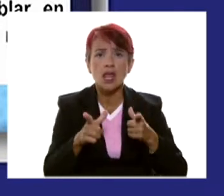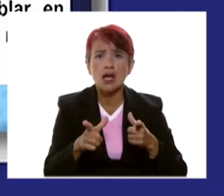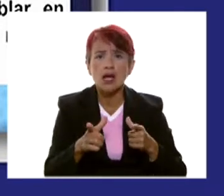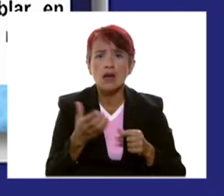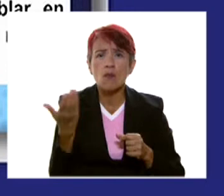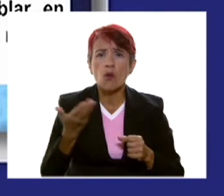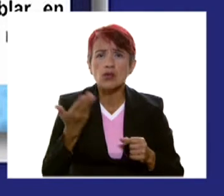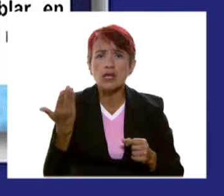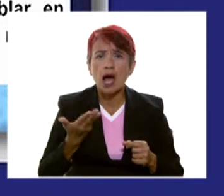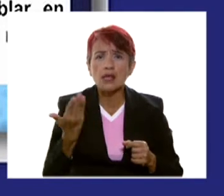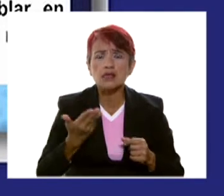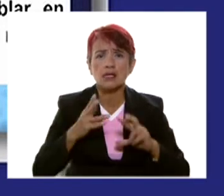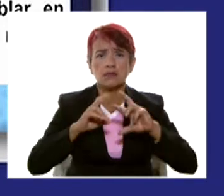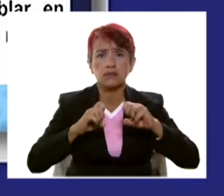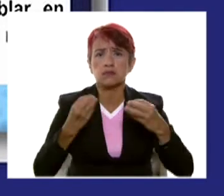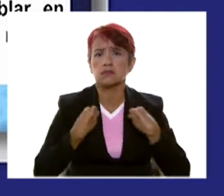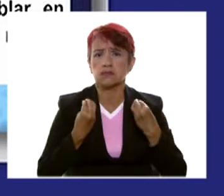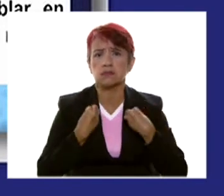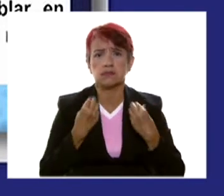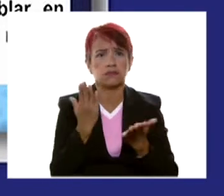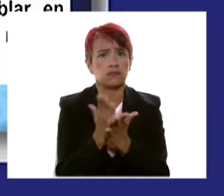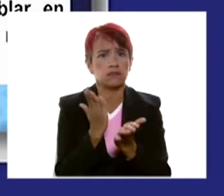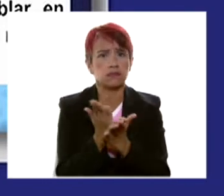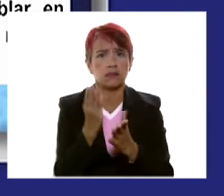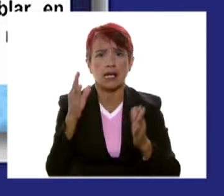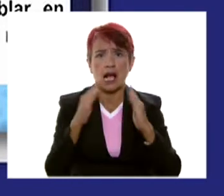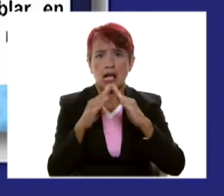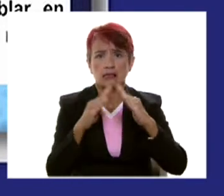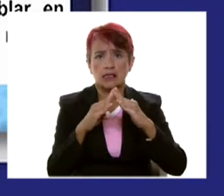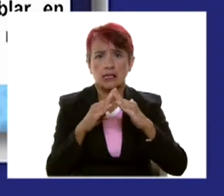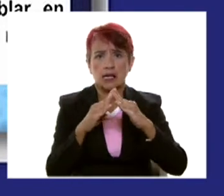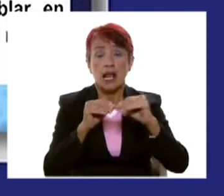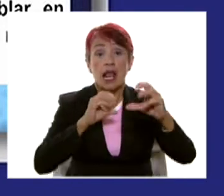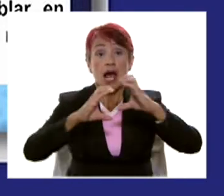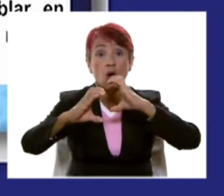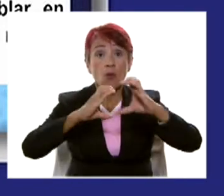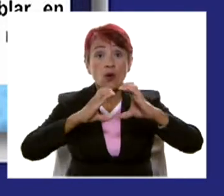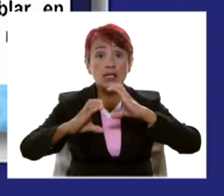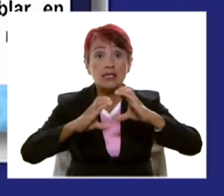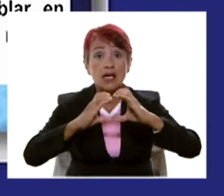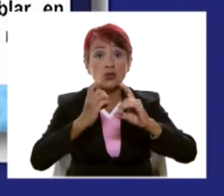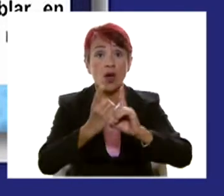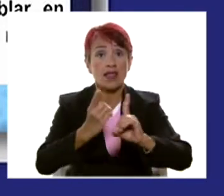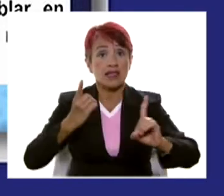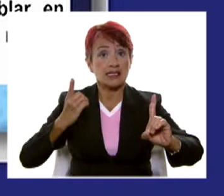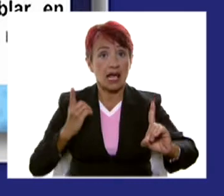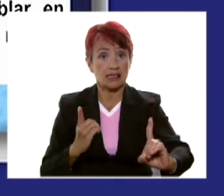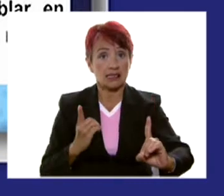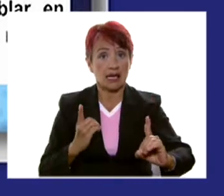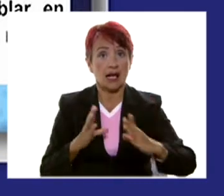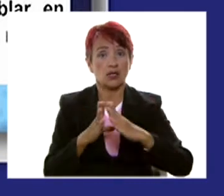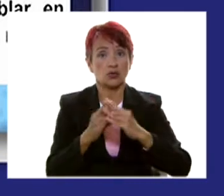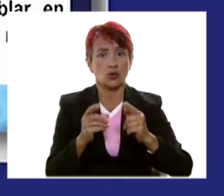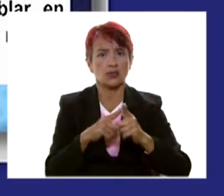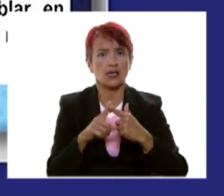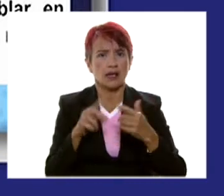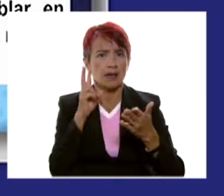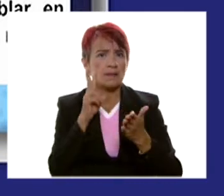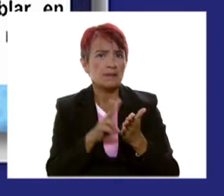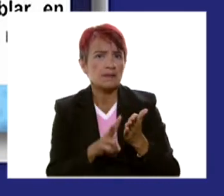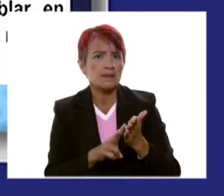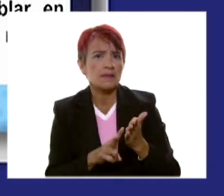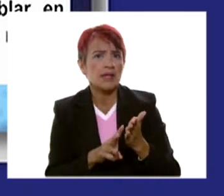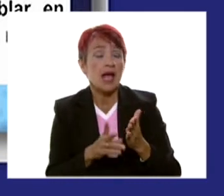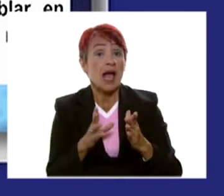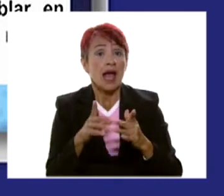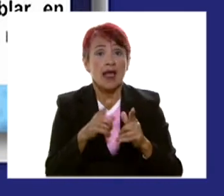muy importante y que la estamos viviendo día a día desde nuestros hogares, y es la comunicación a distancia, ¿sí? Vamos a leer primero acá lo que